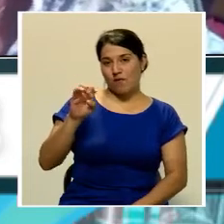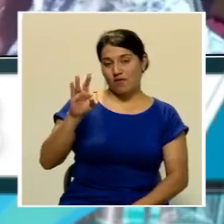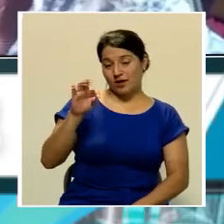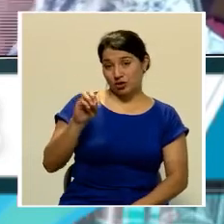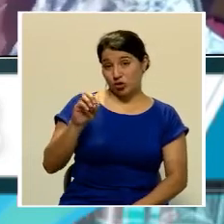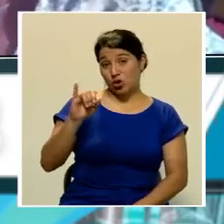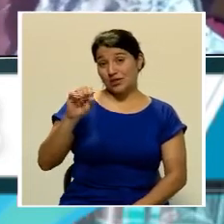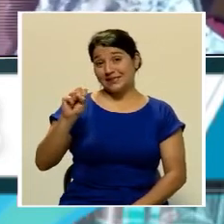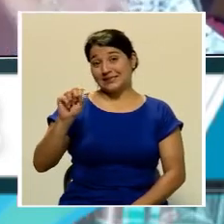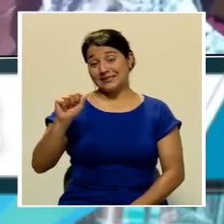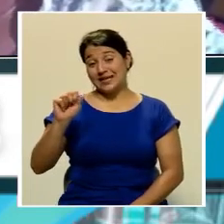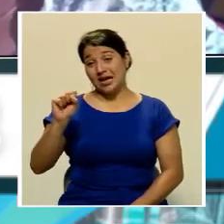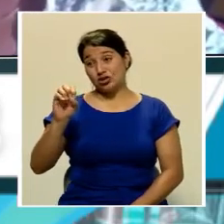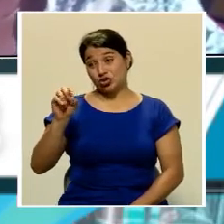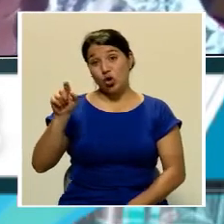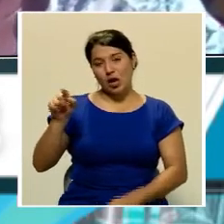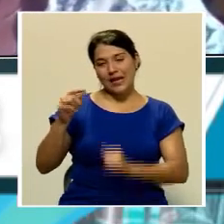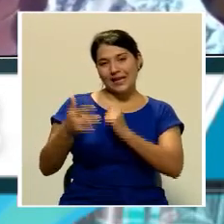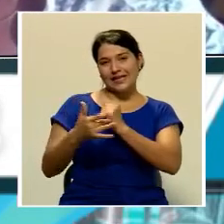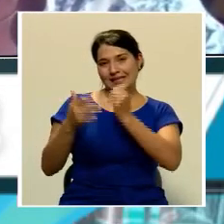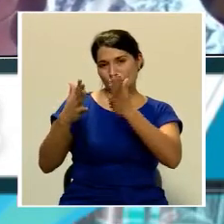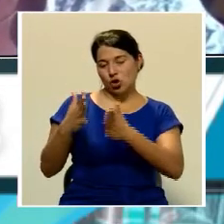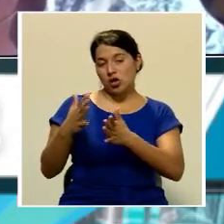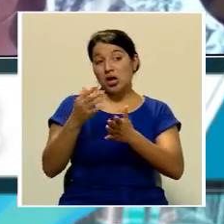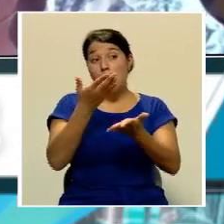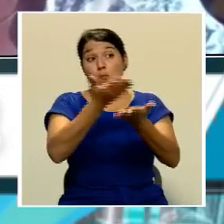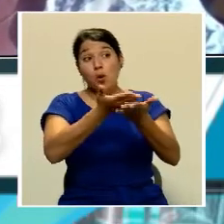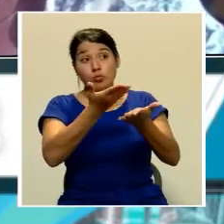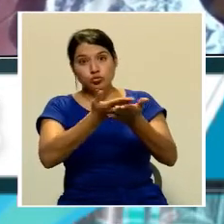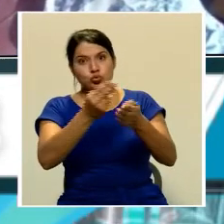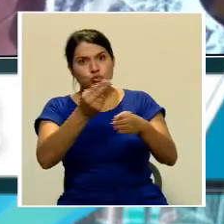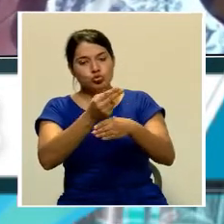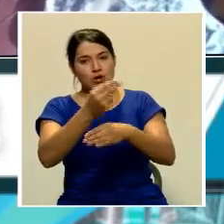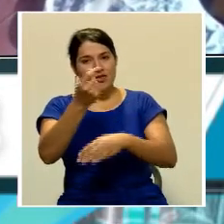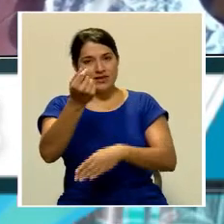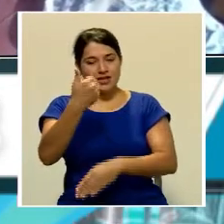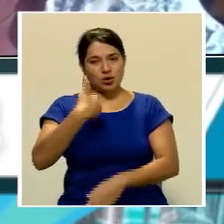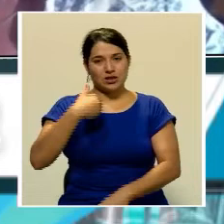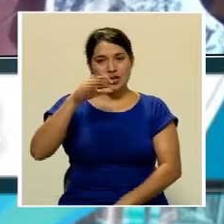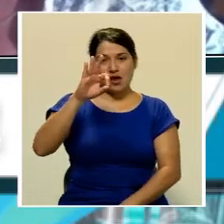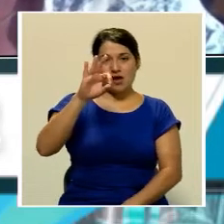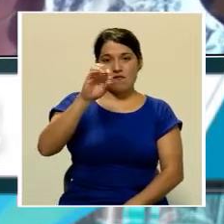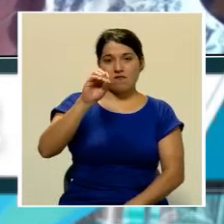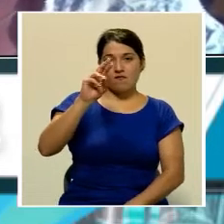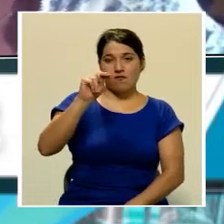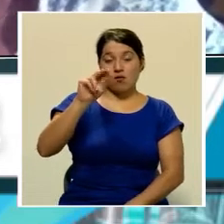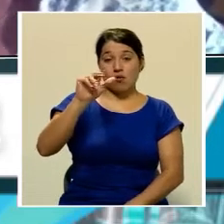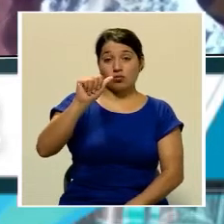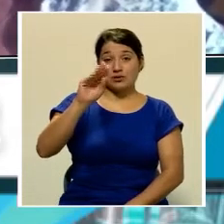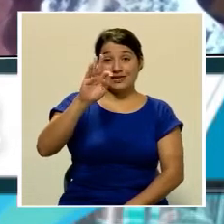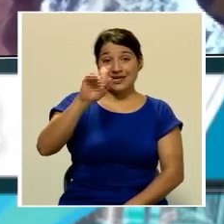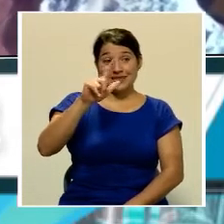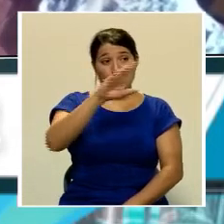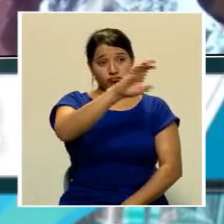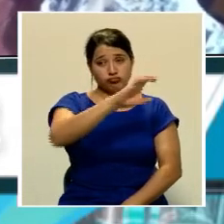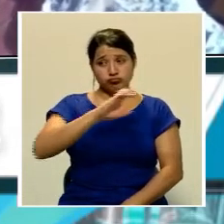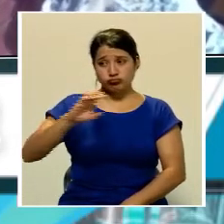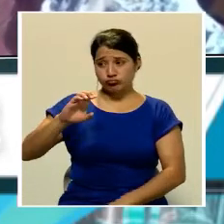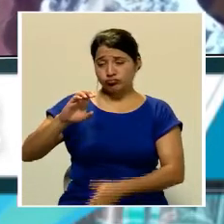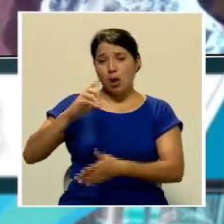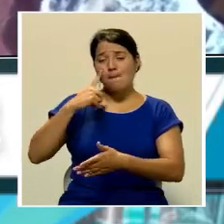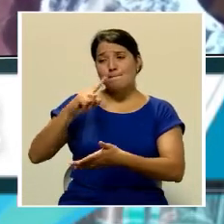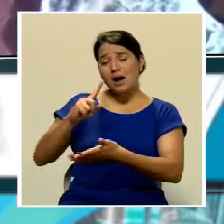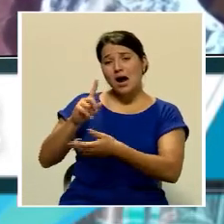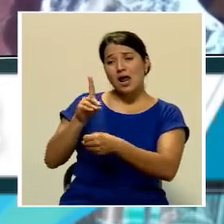tecnólogo, proponía tomar recursos de Fonatel, del Fondo Nacional de Telecomunicaciones, y crear un bono para